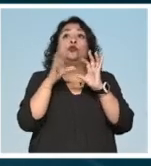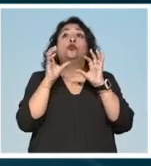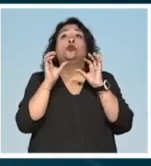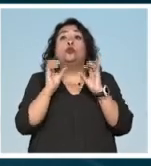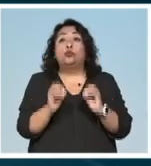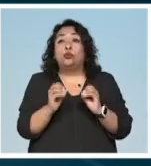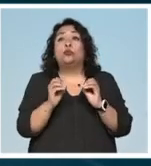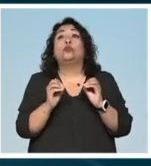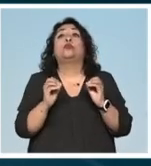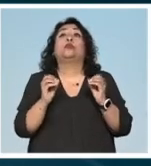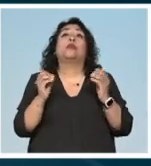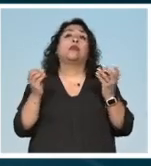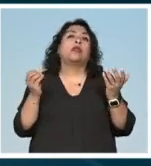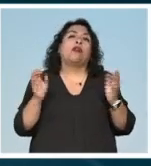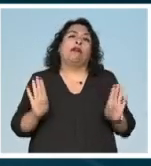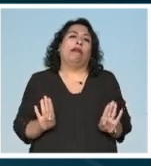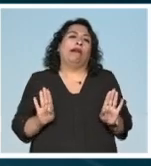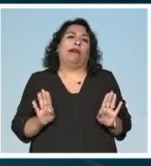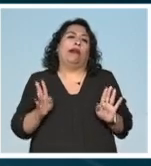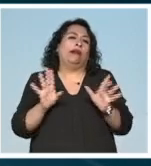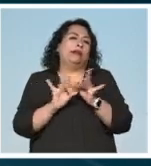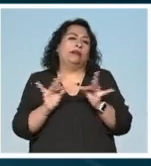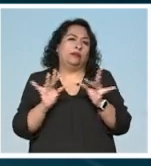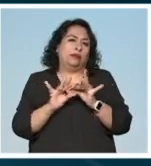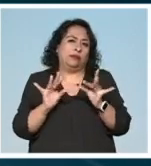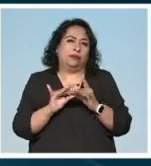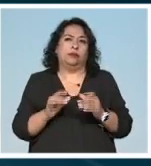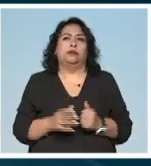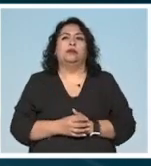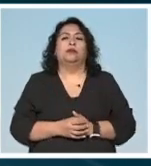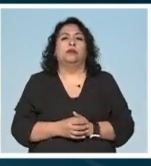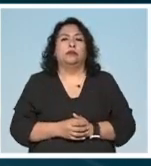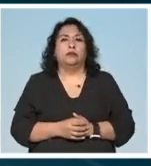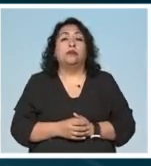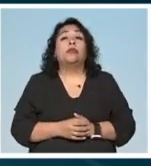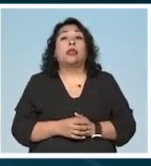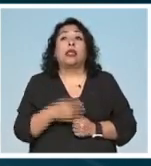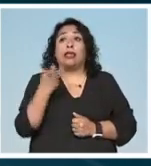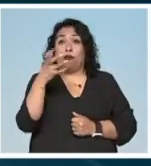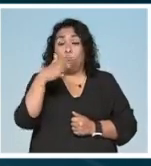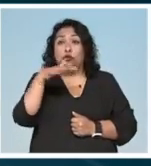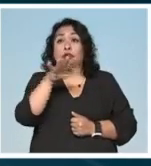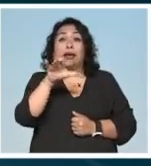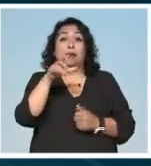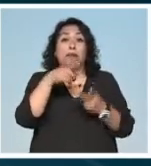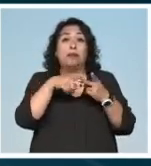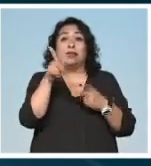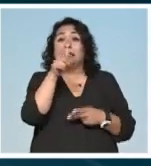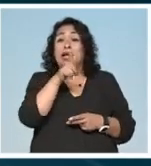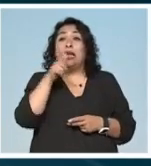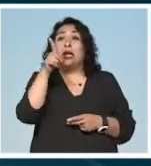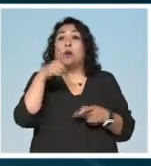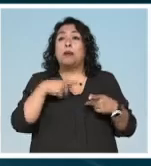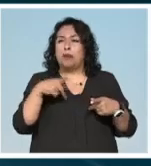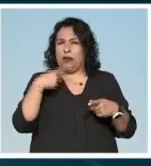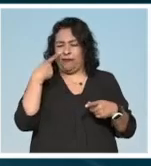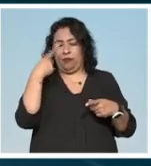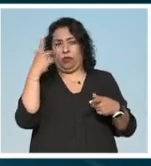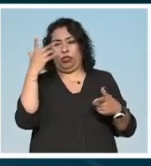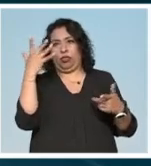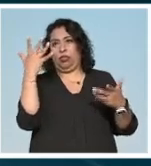o con una determinada manera de hablar, con un registro en particular. En esta búsqueda por los orígenes de la lengua, la artista nos confronta